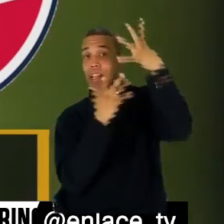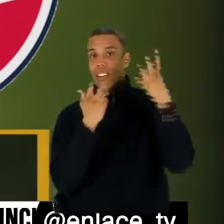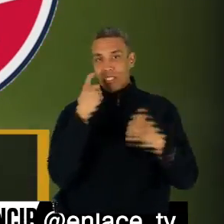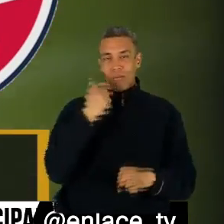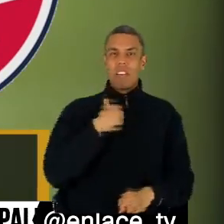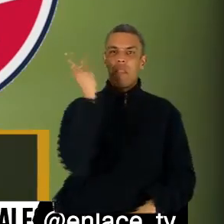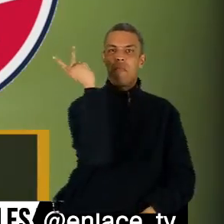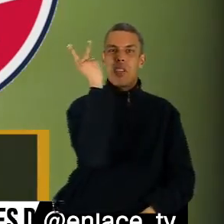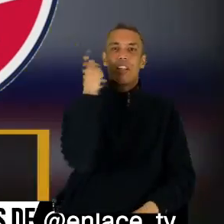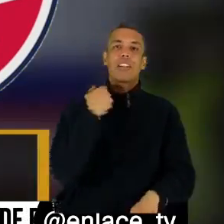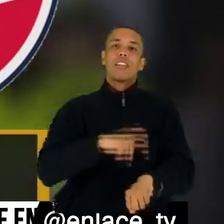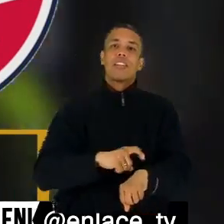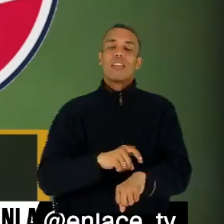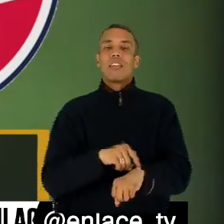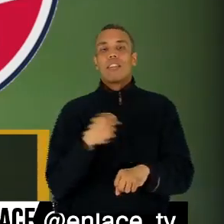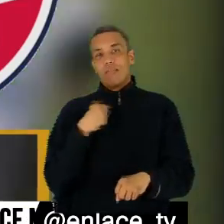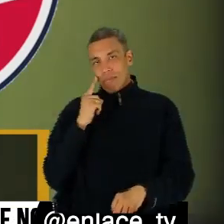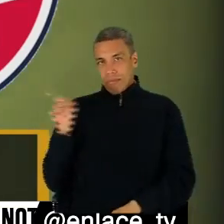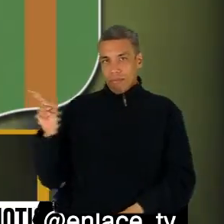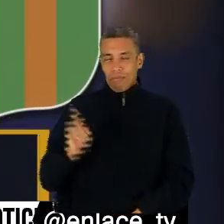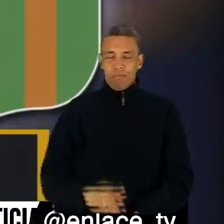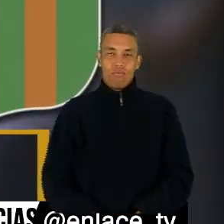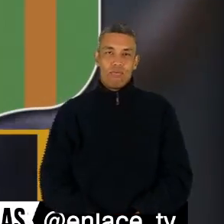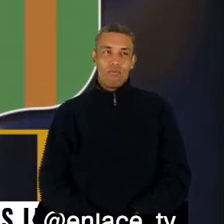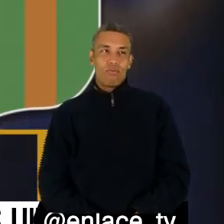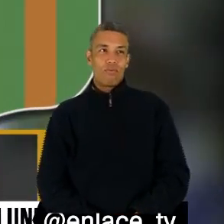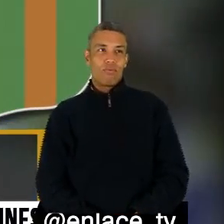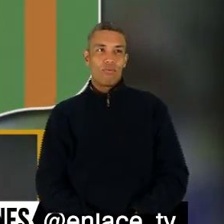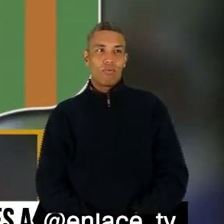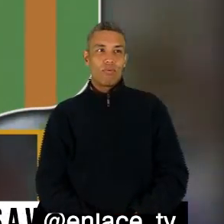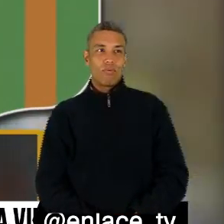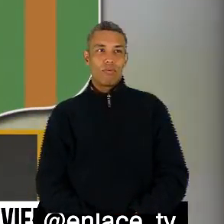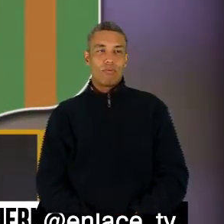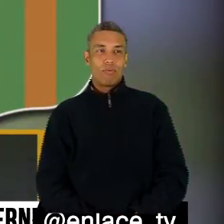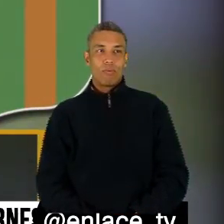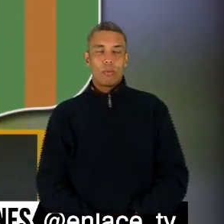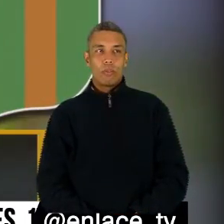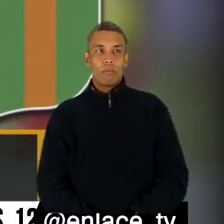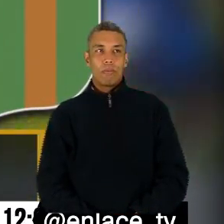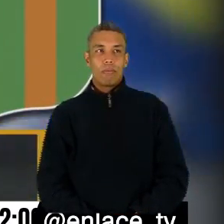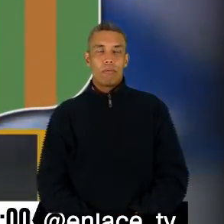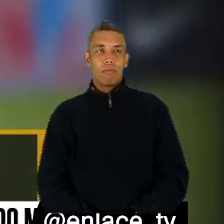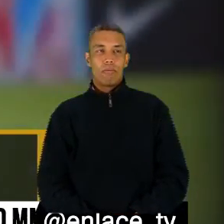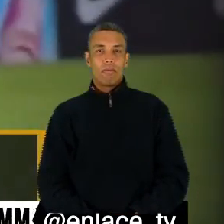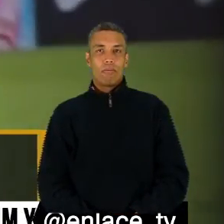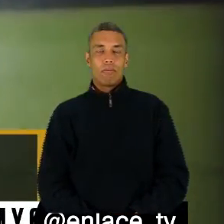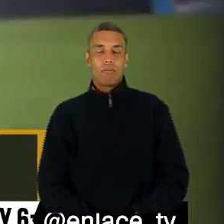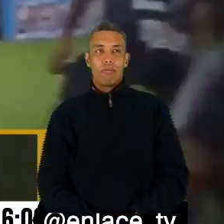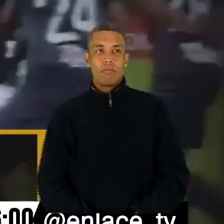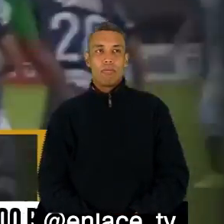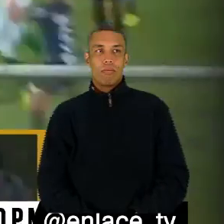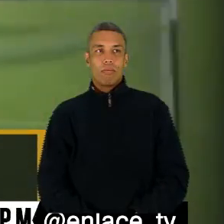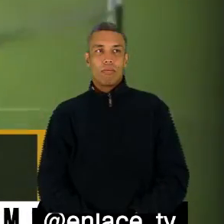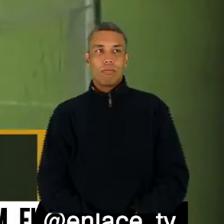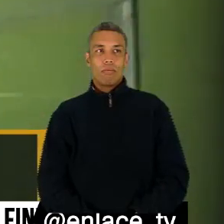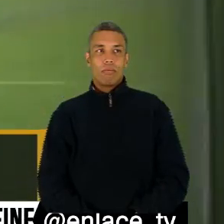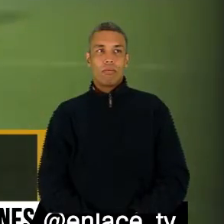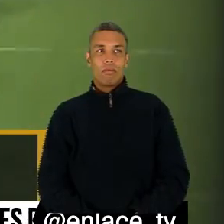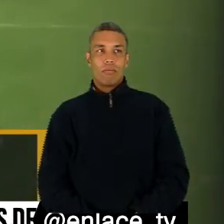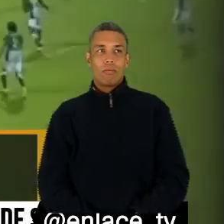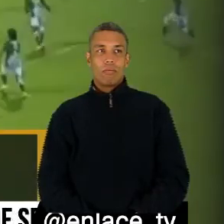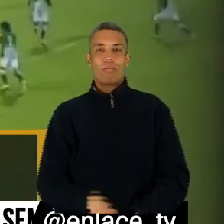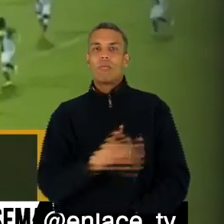y Fortaleza en el Daniel Villazapata a las 6 de la tarde, seguido Cortuluá contra Envigado a las 8 de la noche. Así se jugarán los partidos